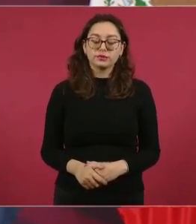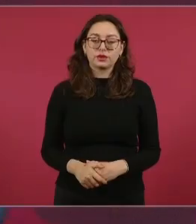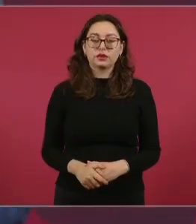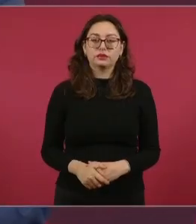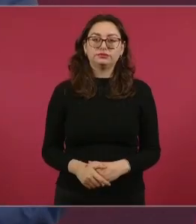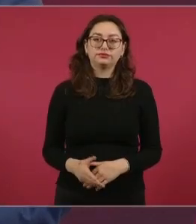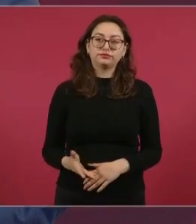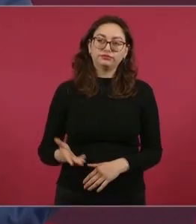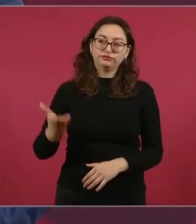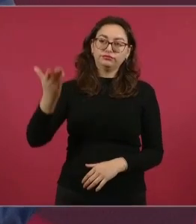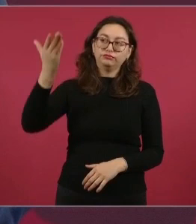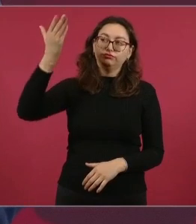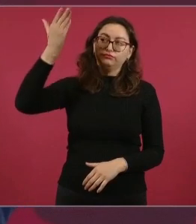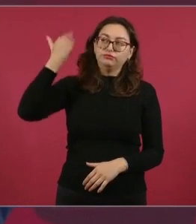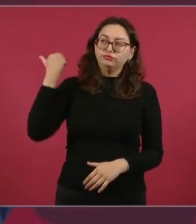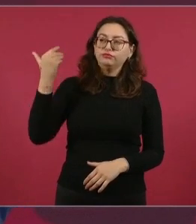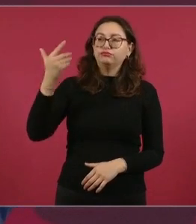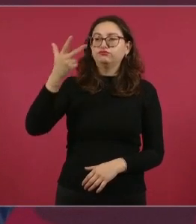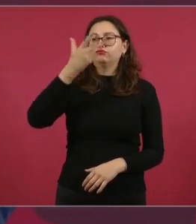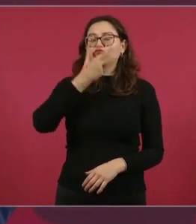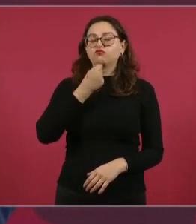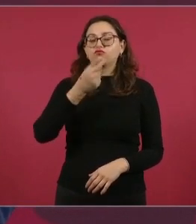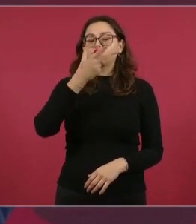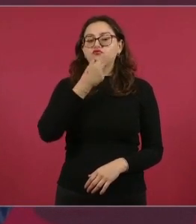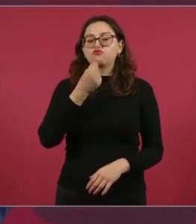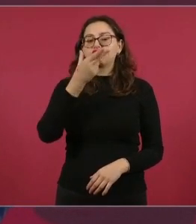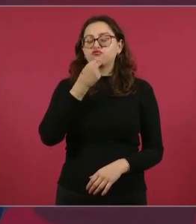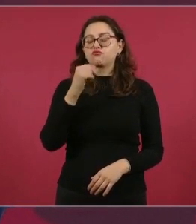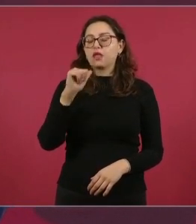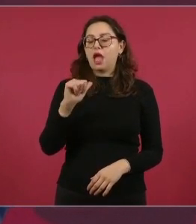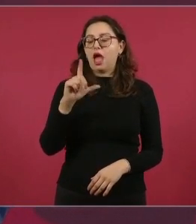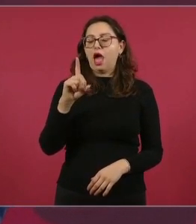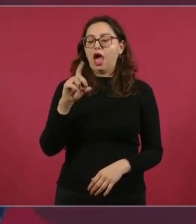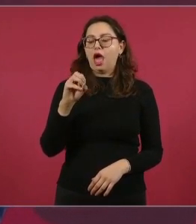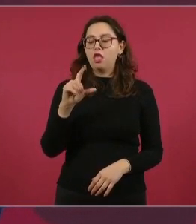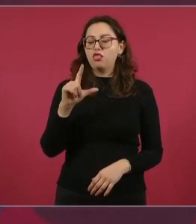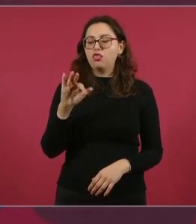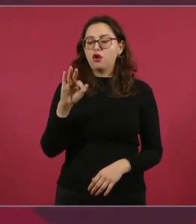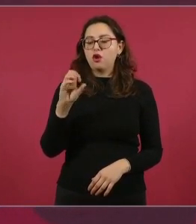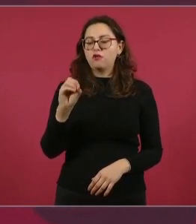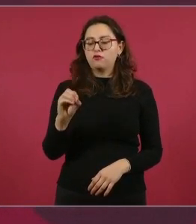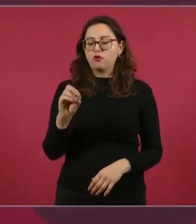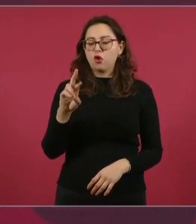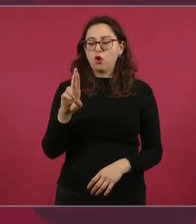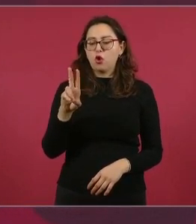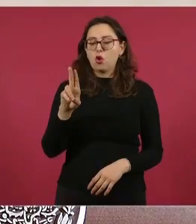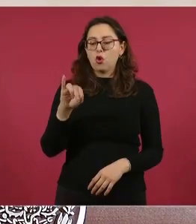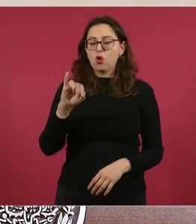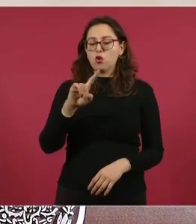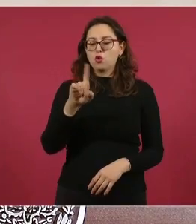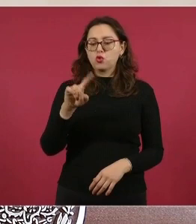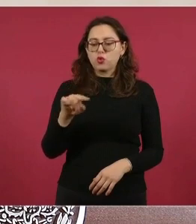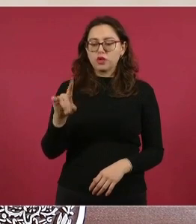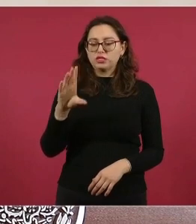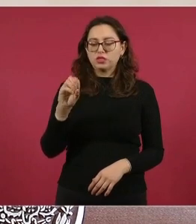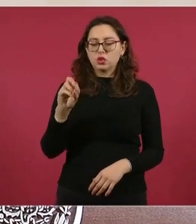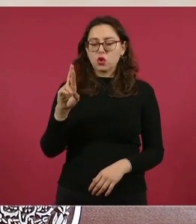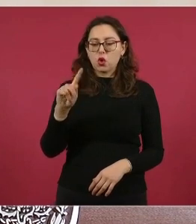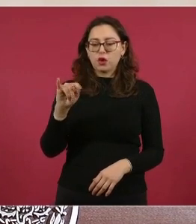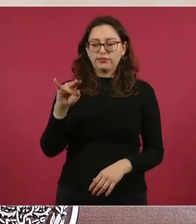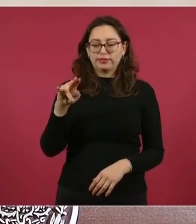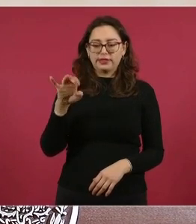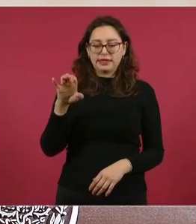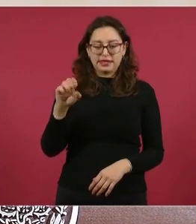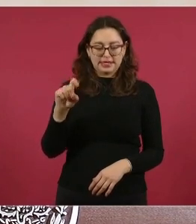Ruiz Cortines, que le decían el viejito, y no era tan grande. Lo que